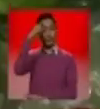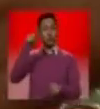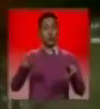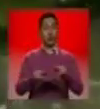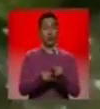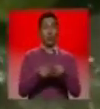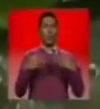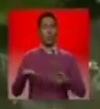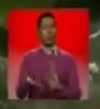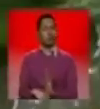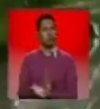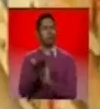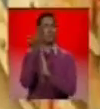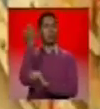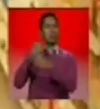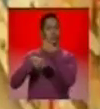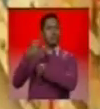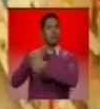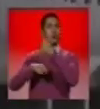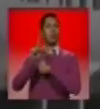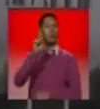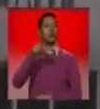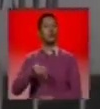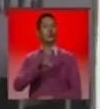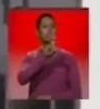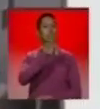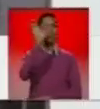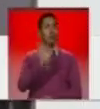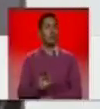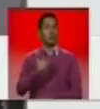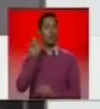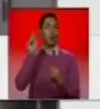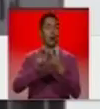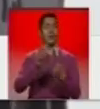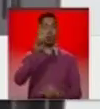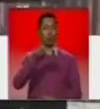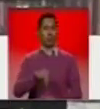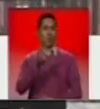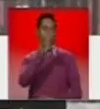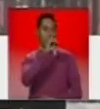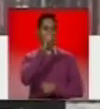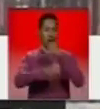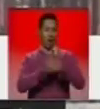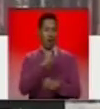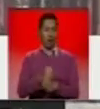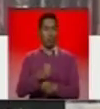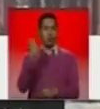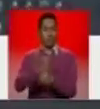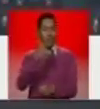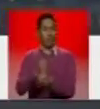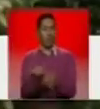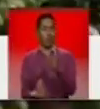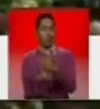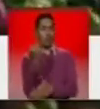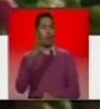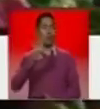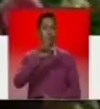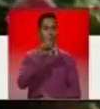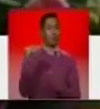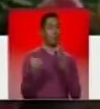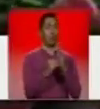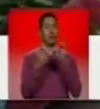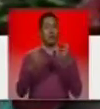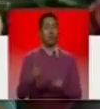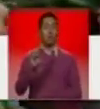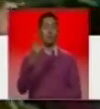aumentar las exportaciones en un 1.6% hasta el 2020 y la creación de al menos 41.000 empleos. El vicepresidente destacó